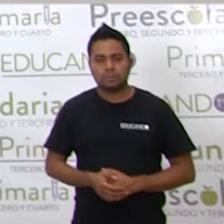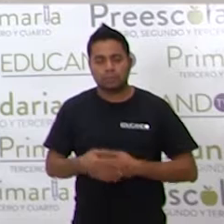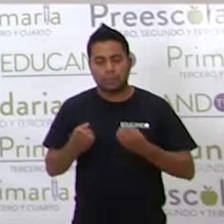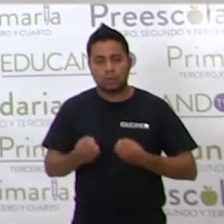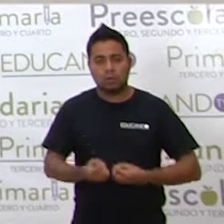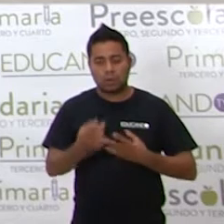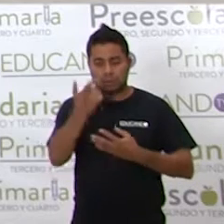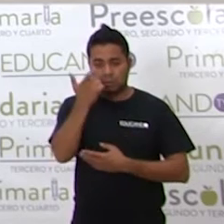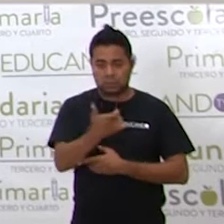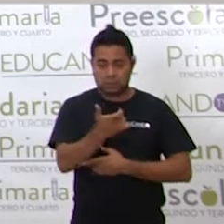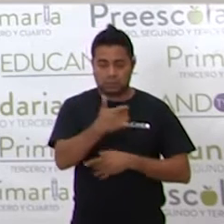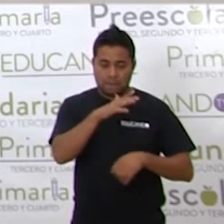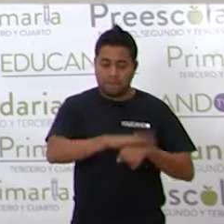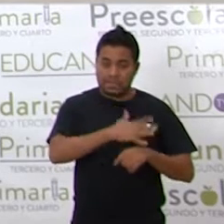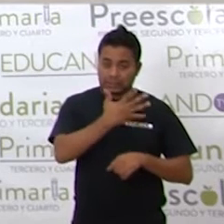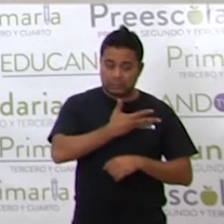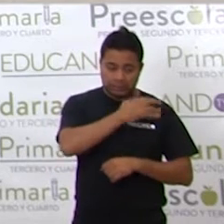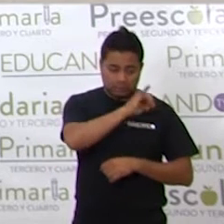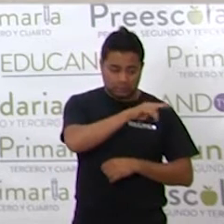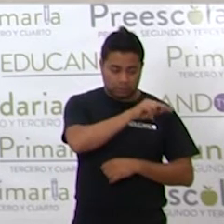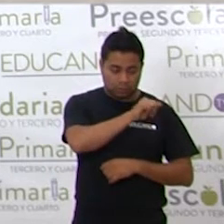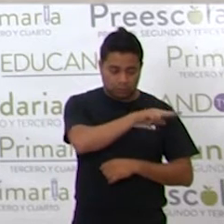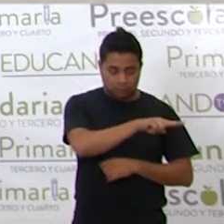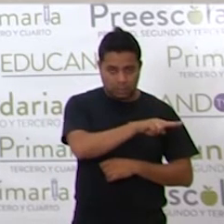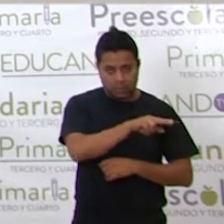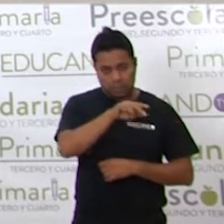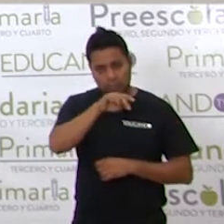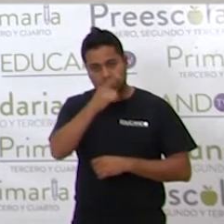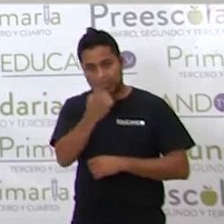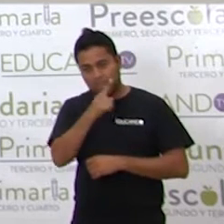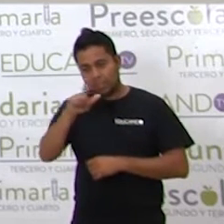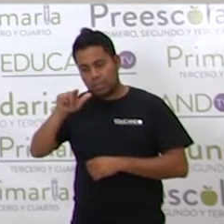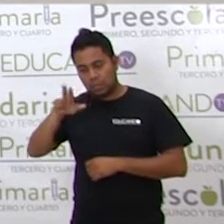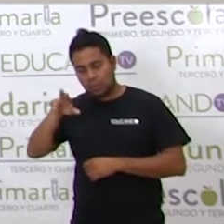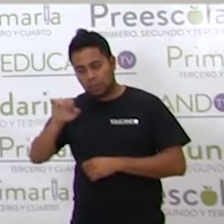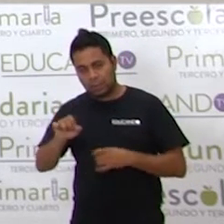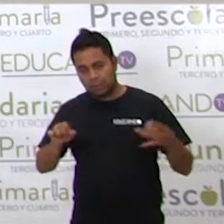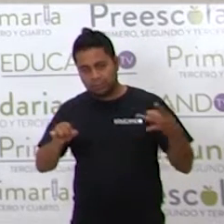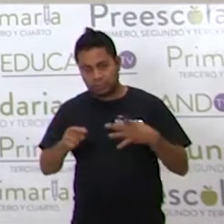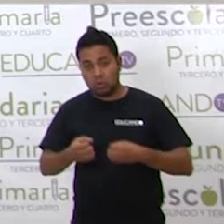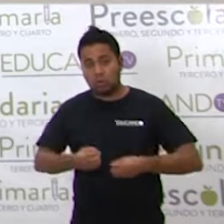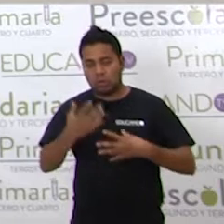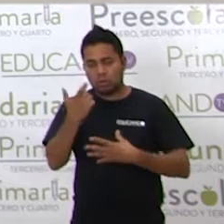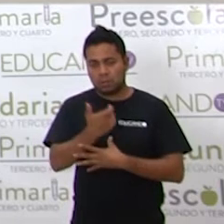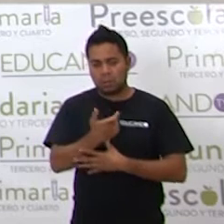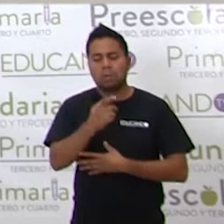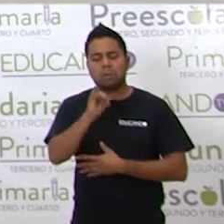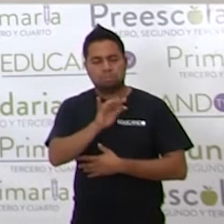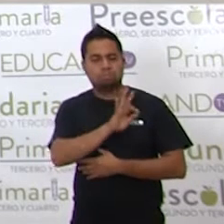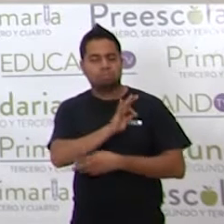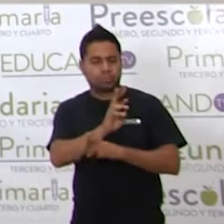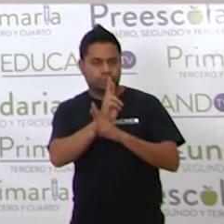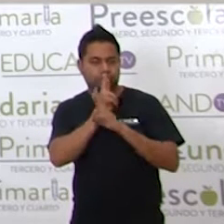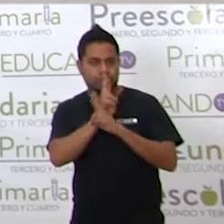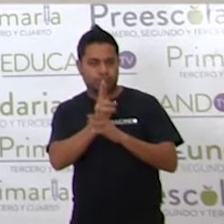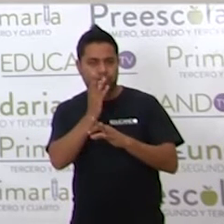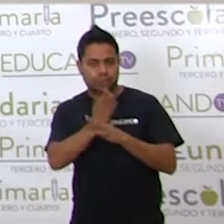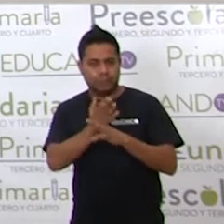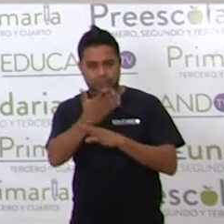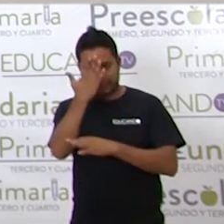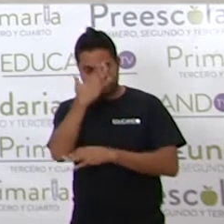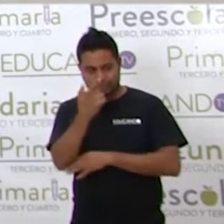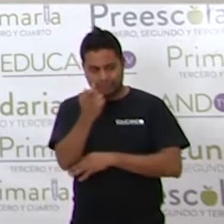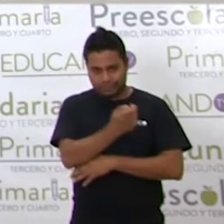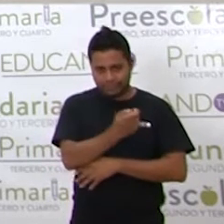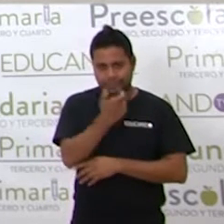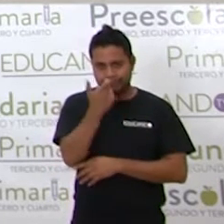¿Cuánto dinero más tiene Juan que Luis? ¿Ya la podemos contestar? Claro, ya podemos contestar esa pregunta y